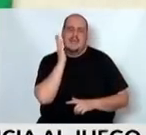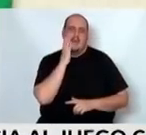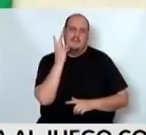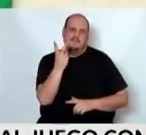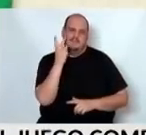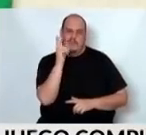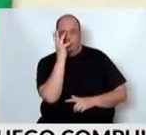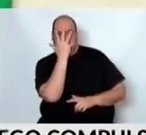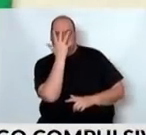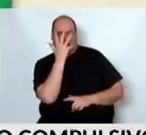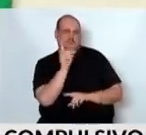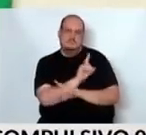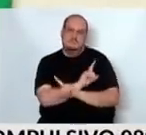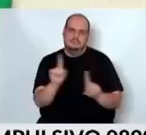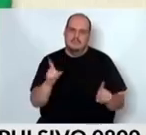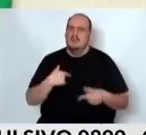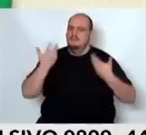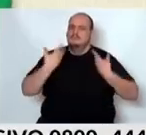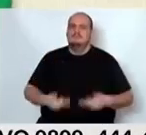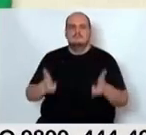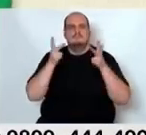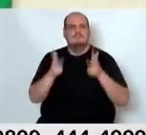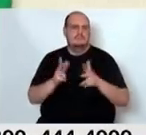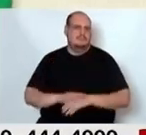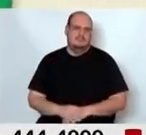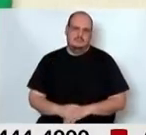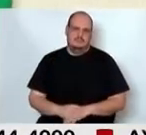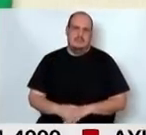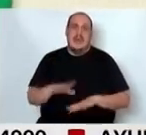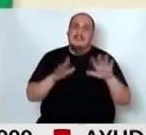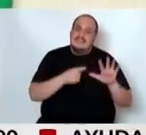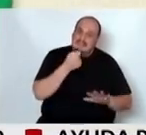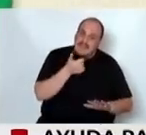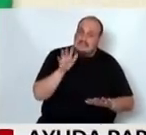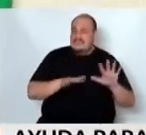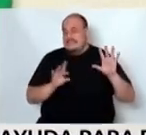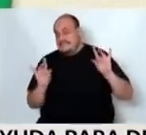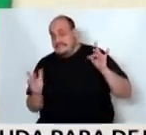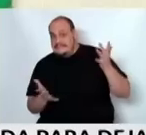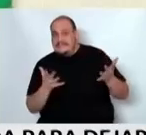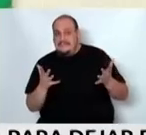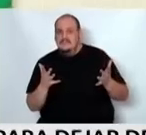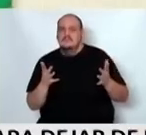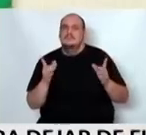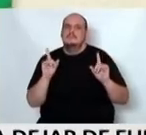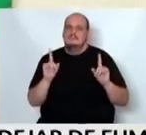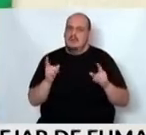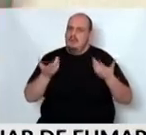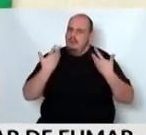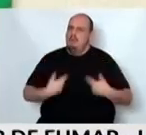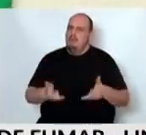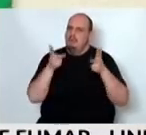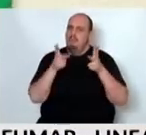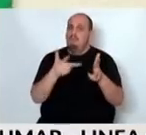situaciones. Hablar acá de verdad, como se pueda. A veces nos resulta más fácil, a veces más difícil. Pero seguramente la verdad va